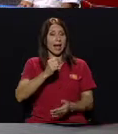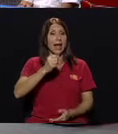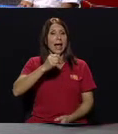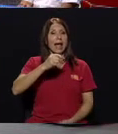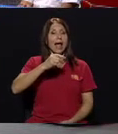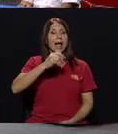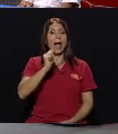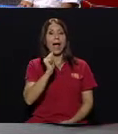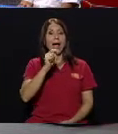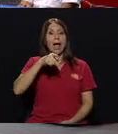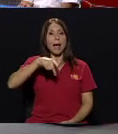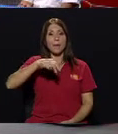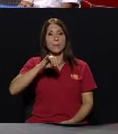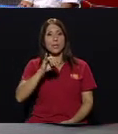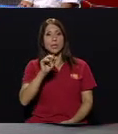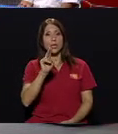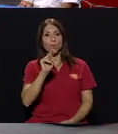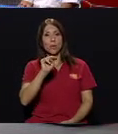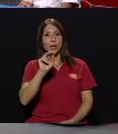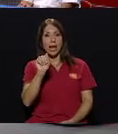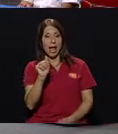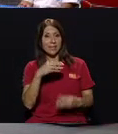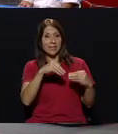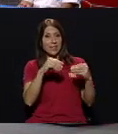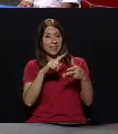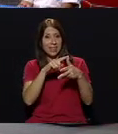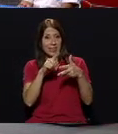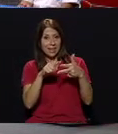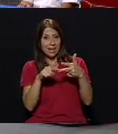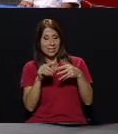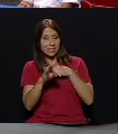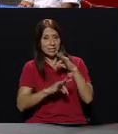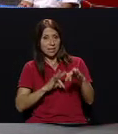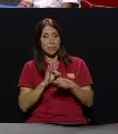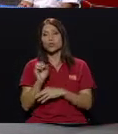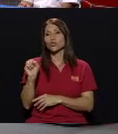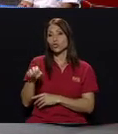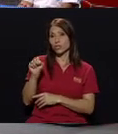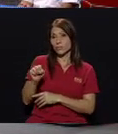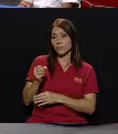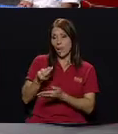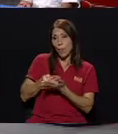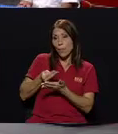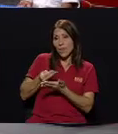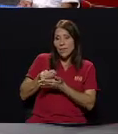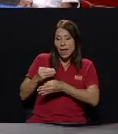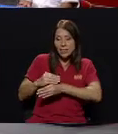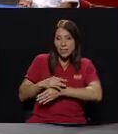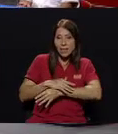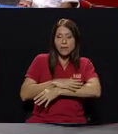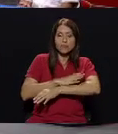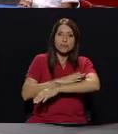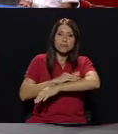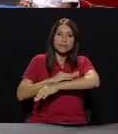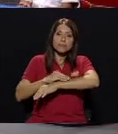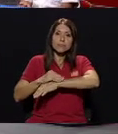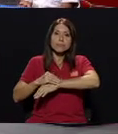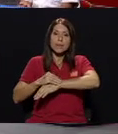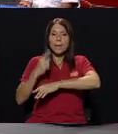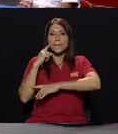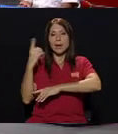se venden tres tipos diferentes de cremas que usted tiene ahí. Sí, tenemos la crema, la humectante, que es para,